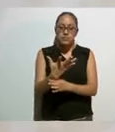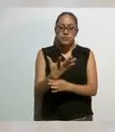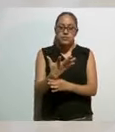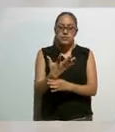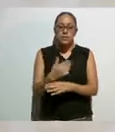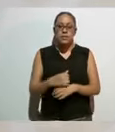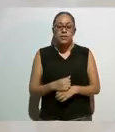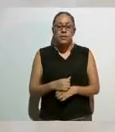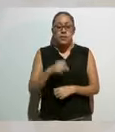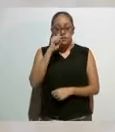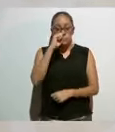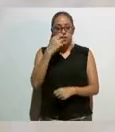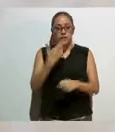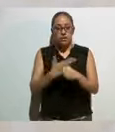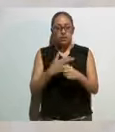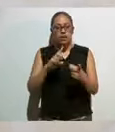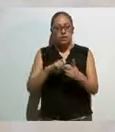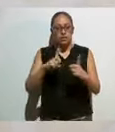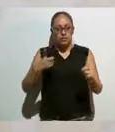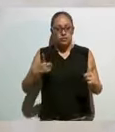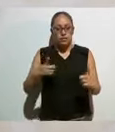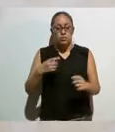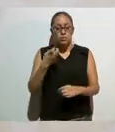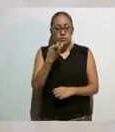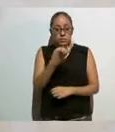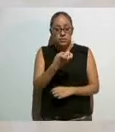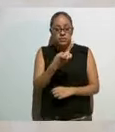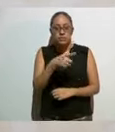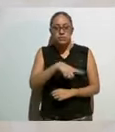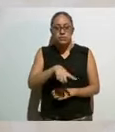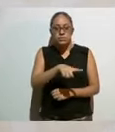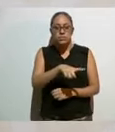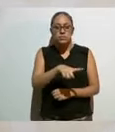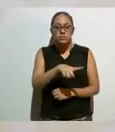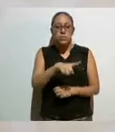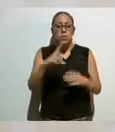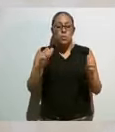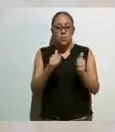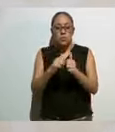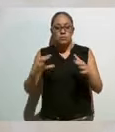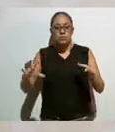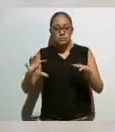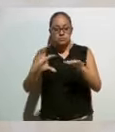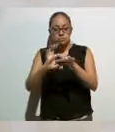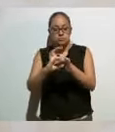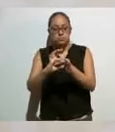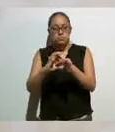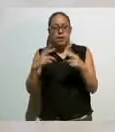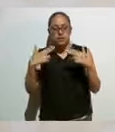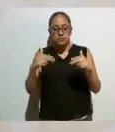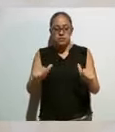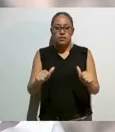la Secretaría de Desarrollo Urbano con la Secretaría de Hacienda